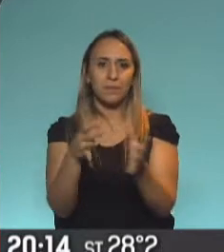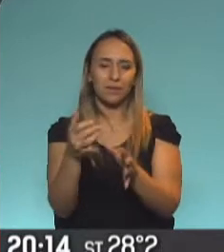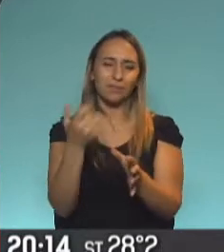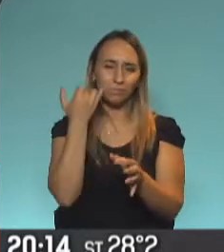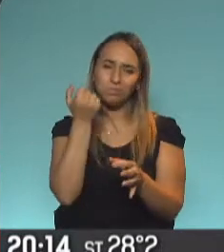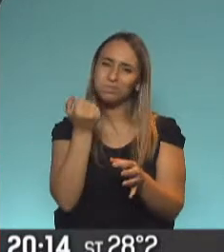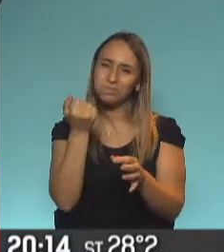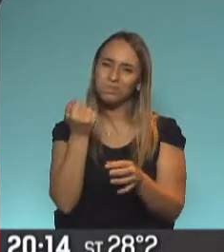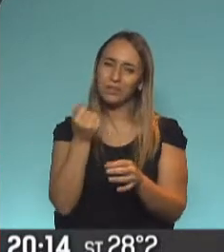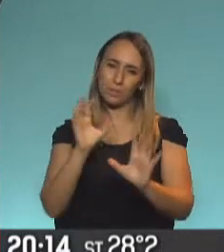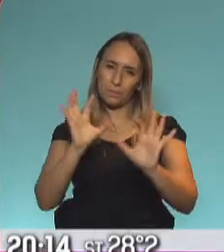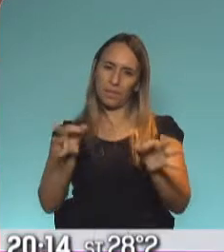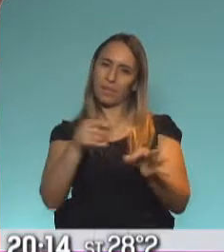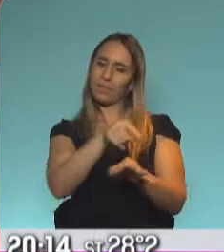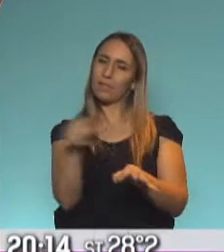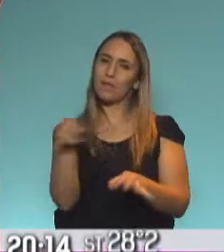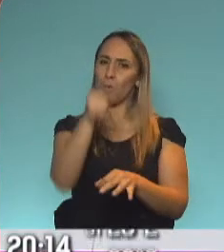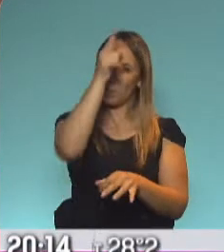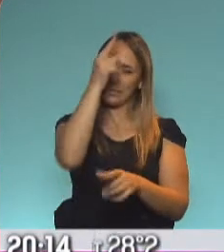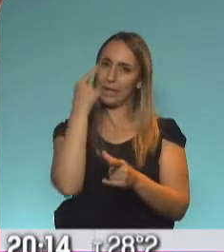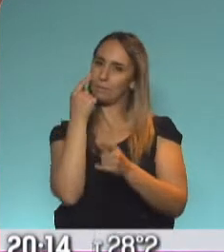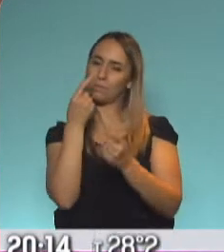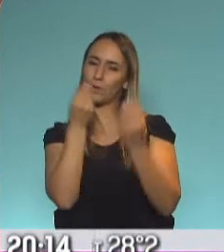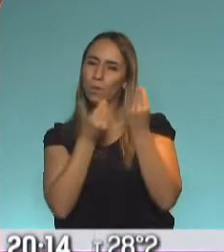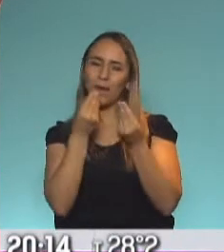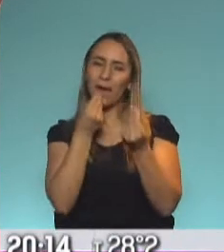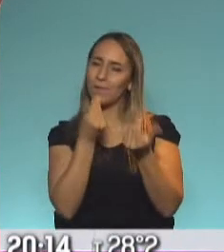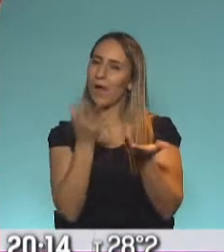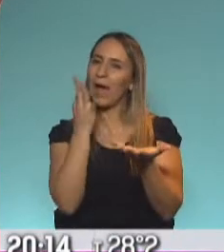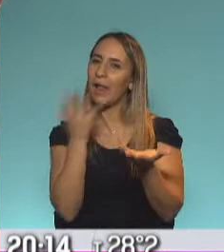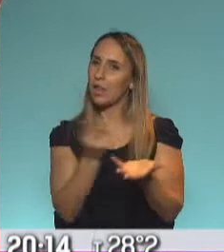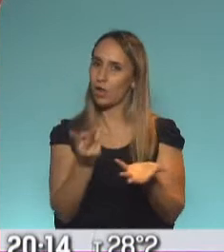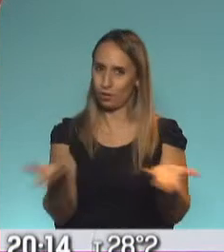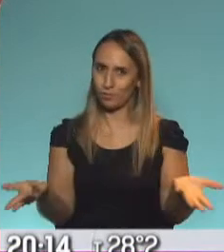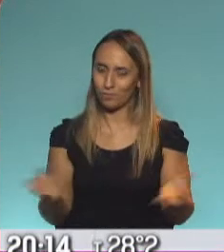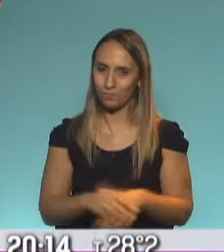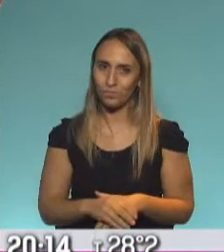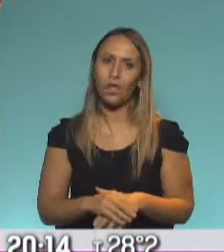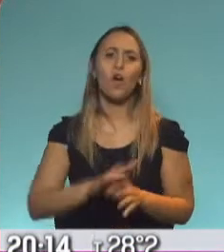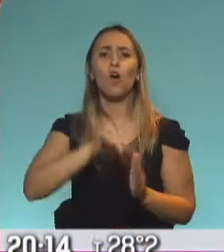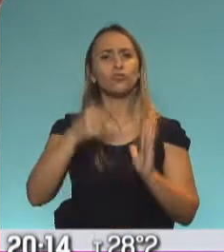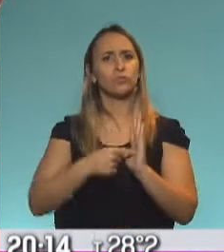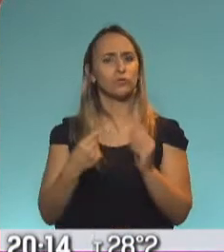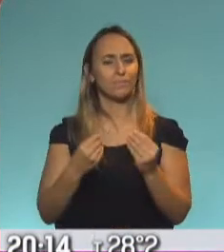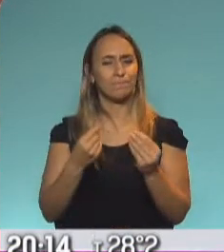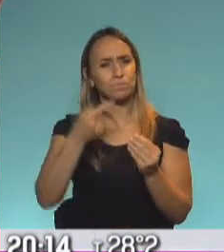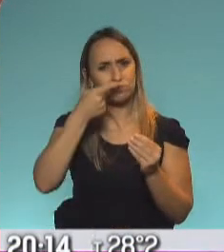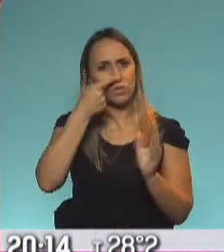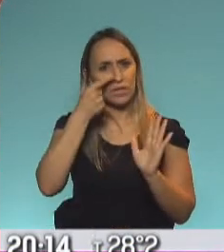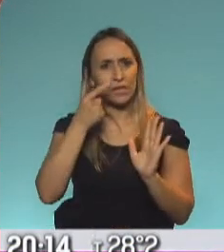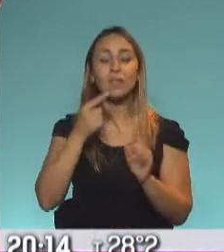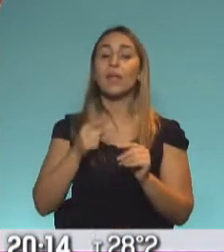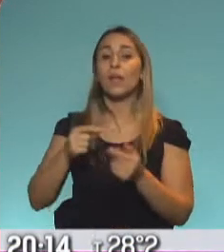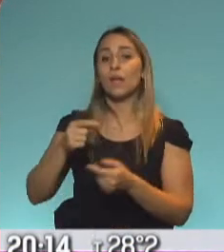del personal policial. Tal cual. Lo otro, este dato es extremadamente curioso porque con el DNI, con el número de DNI de